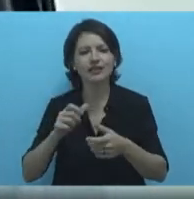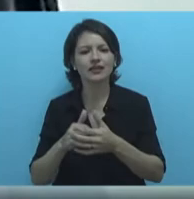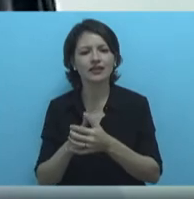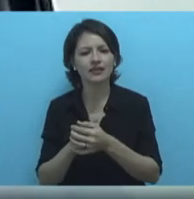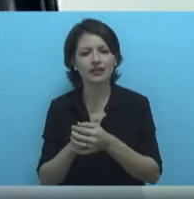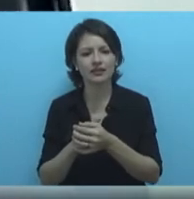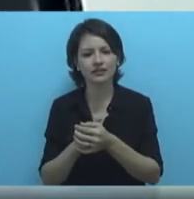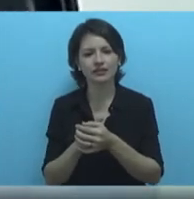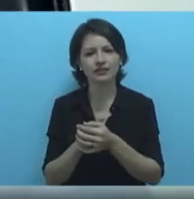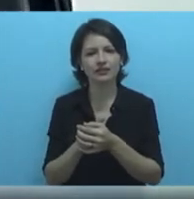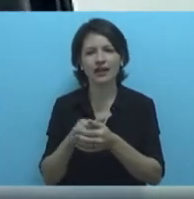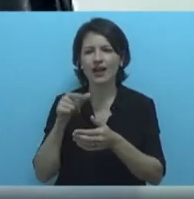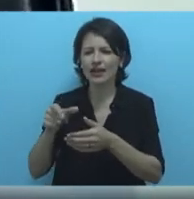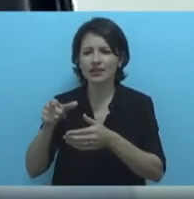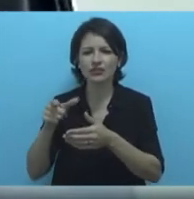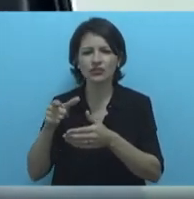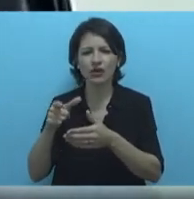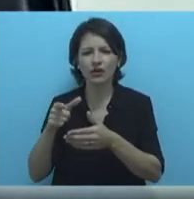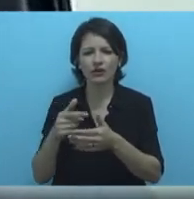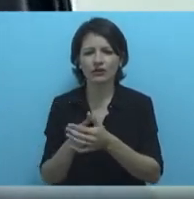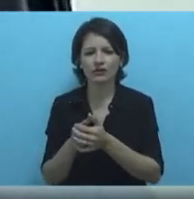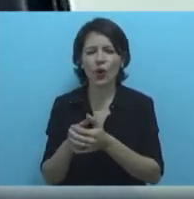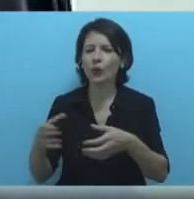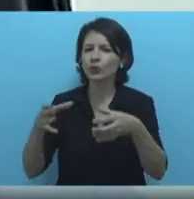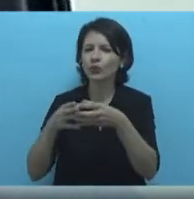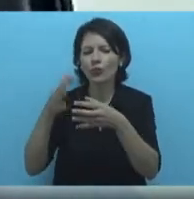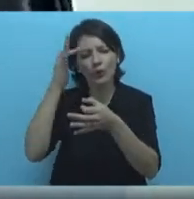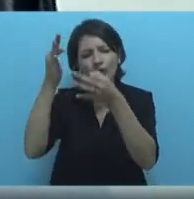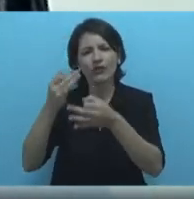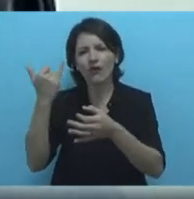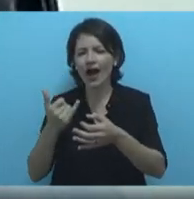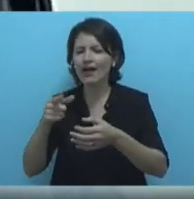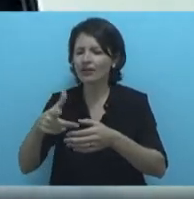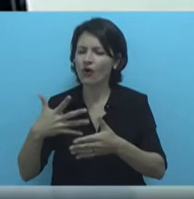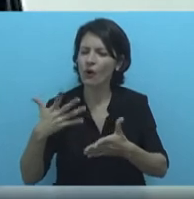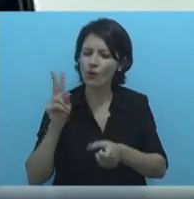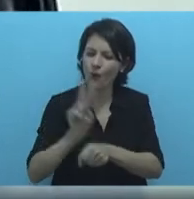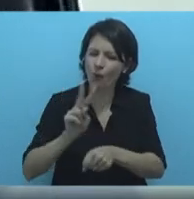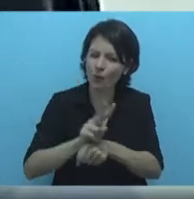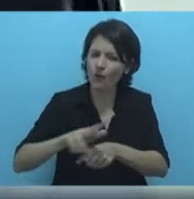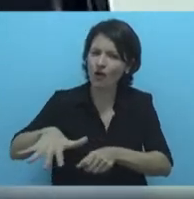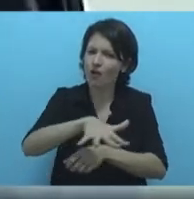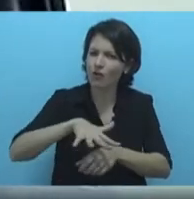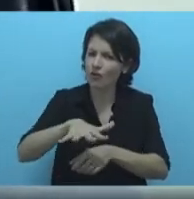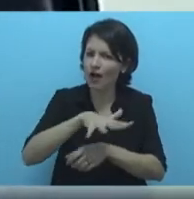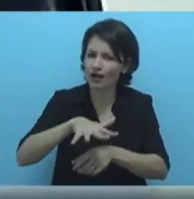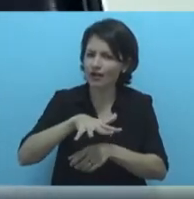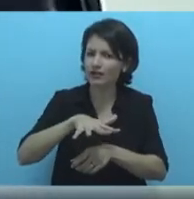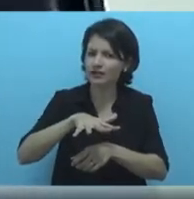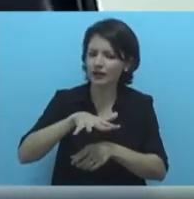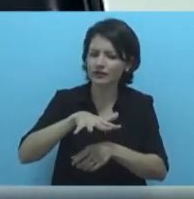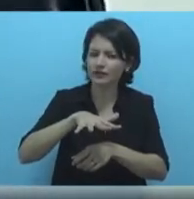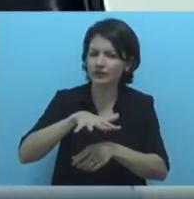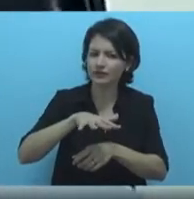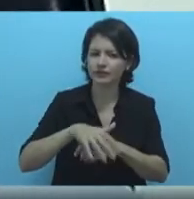esto hace a la importancia y a la defensa del medio ambiente vecinos y vecinas de nuestra ciudad